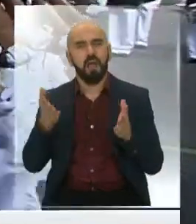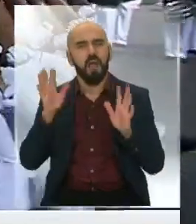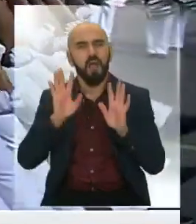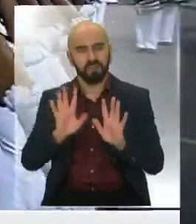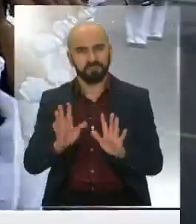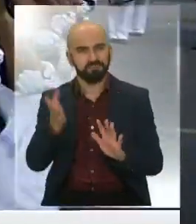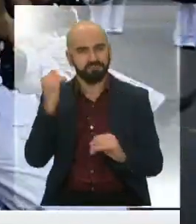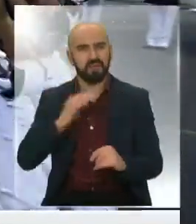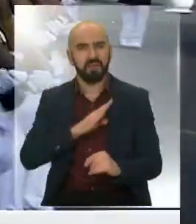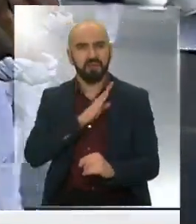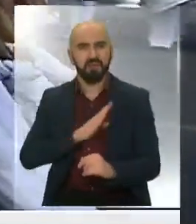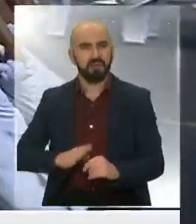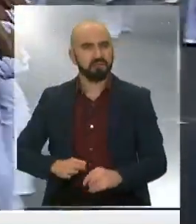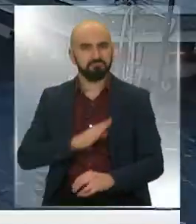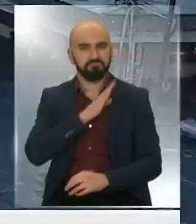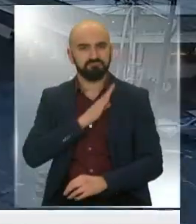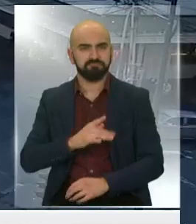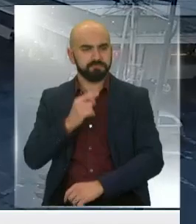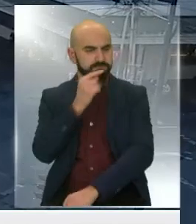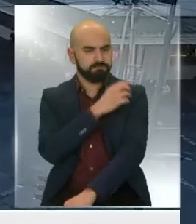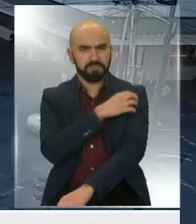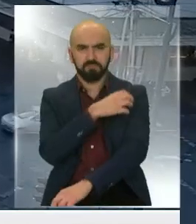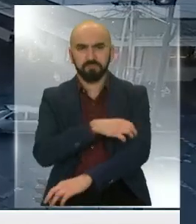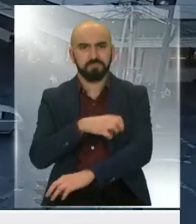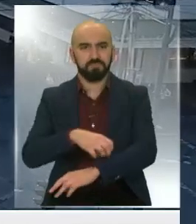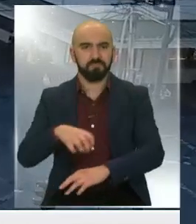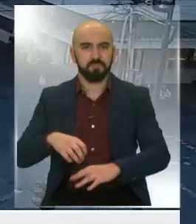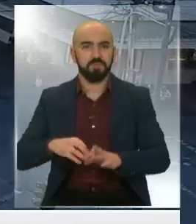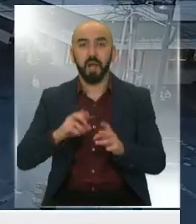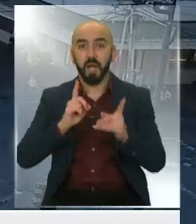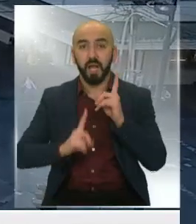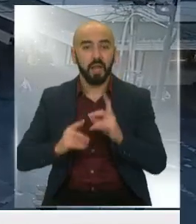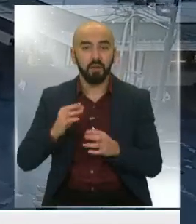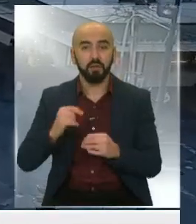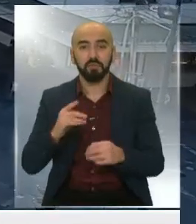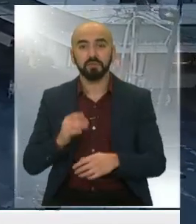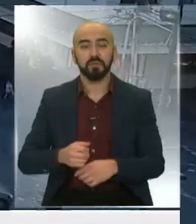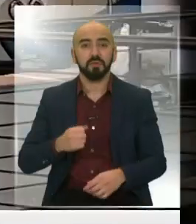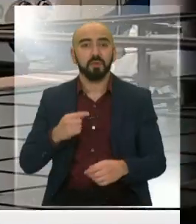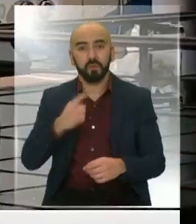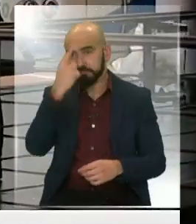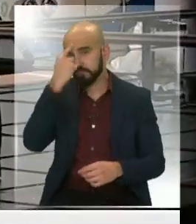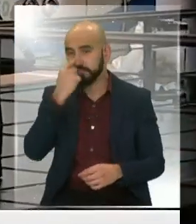cada región del país, en cada busto de Prat que adorna alguna plaza de algún pueblo.